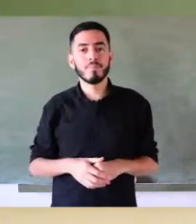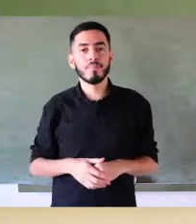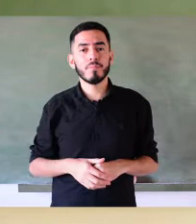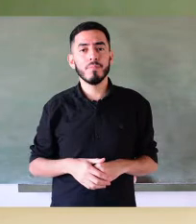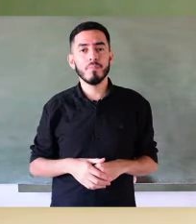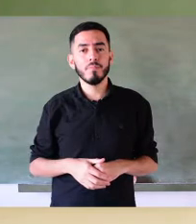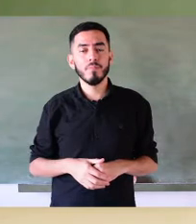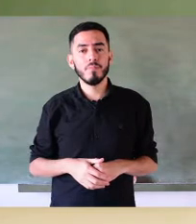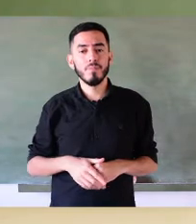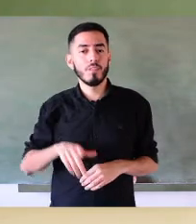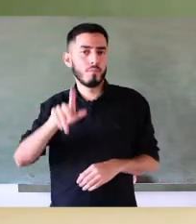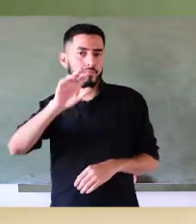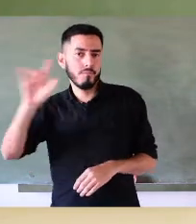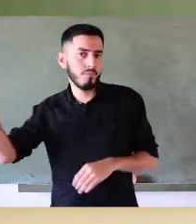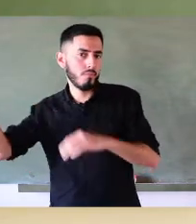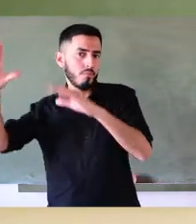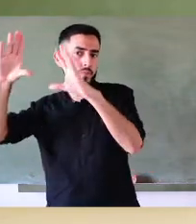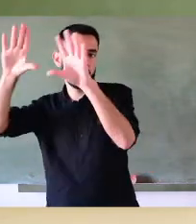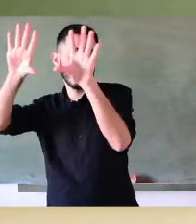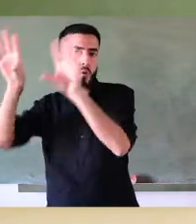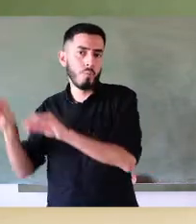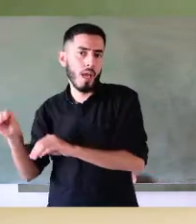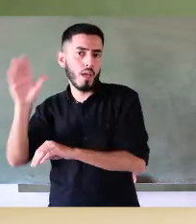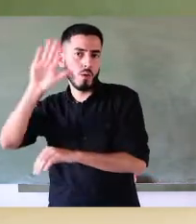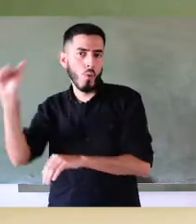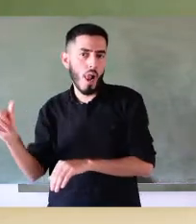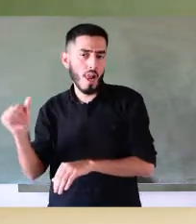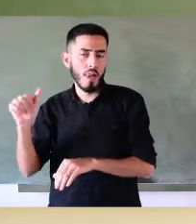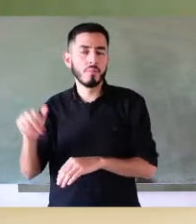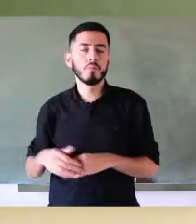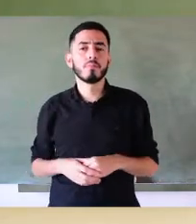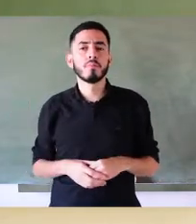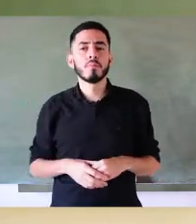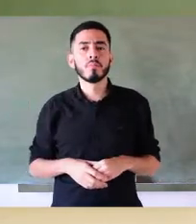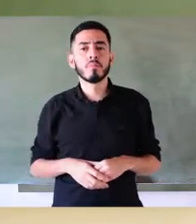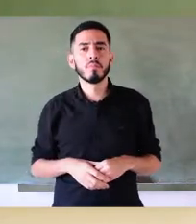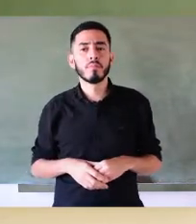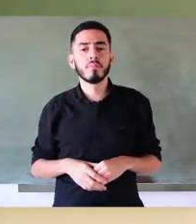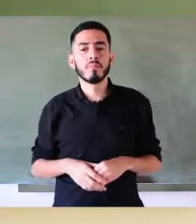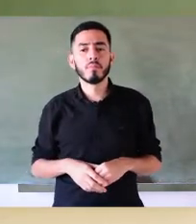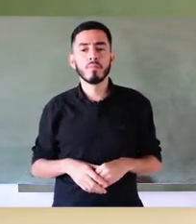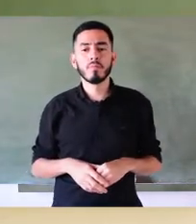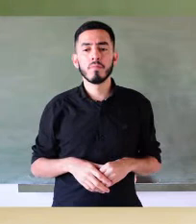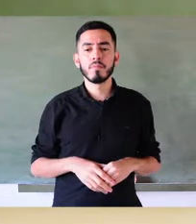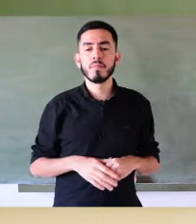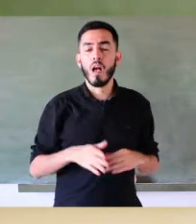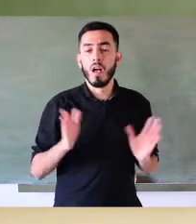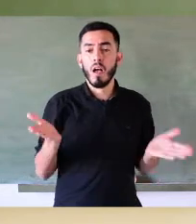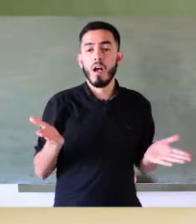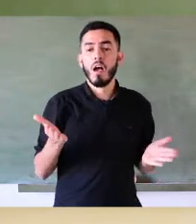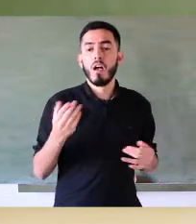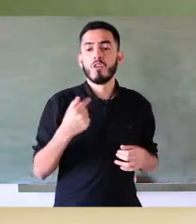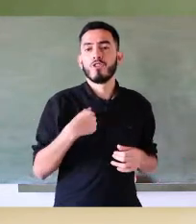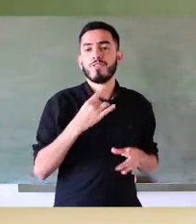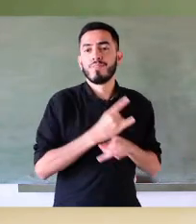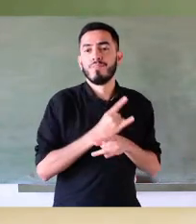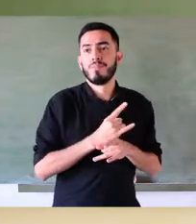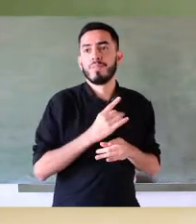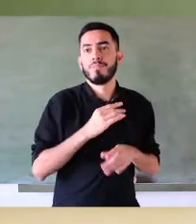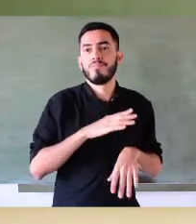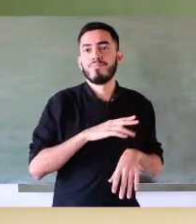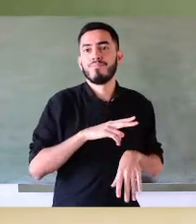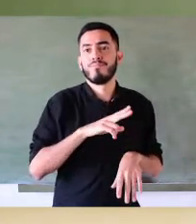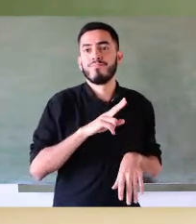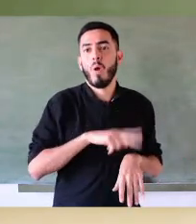Lo demás copiamos como está. Una vez que tenemos esto, para poder multiplicar, primero, recomiendo siempre